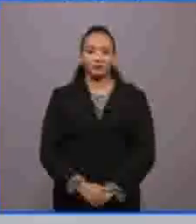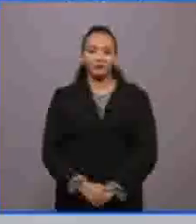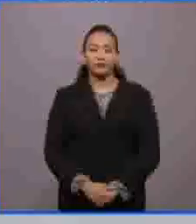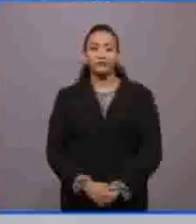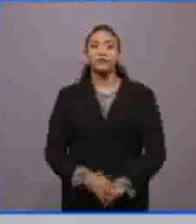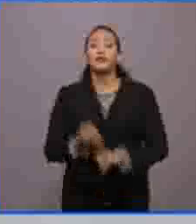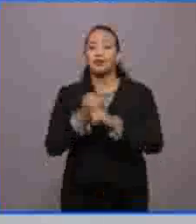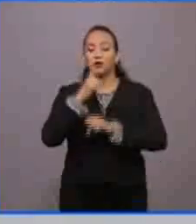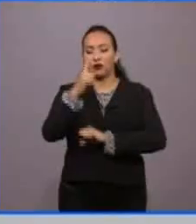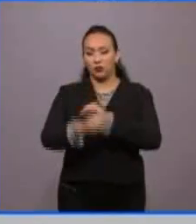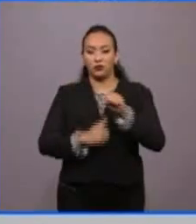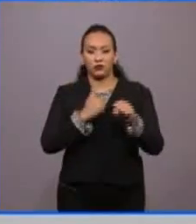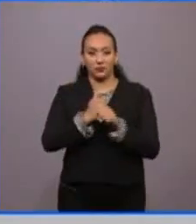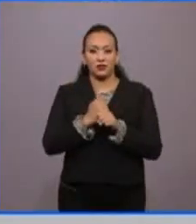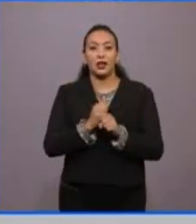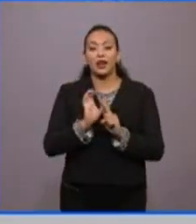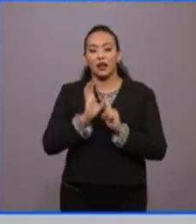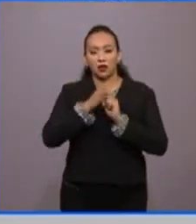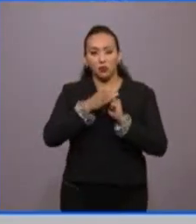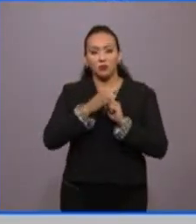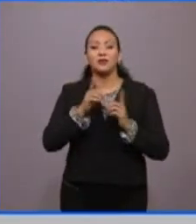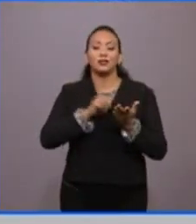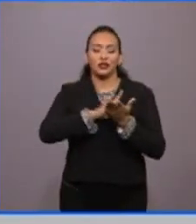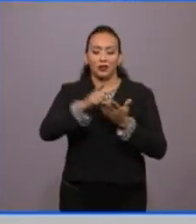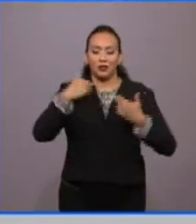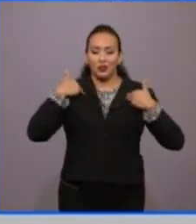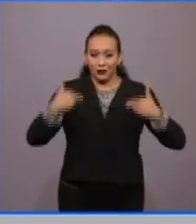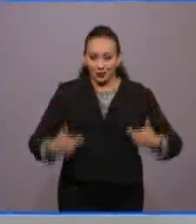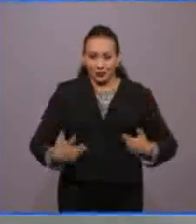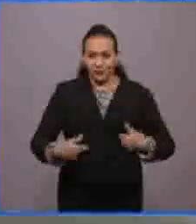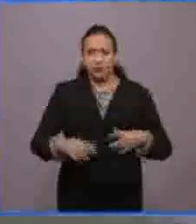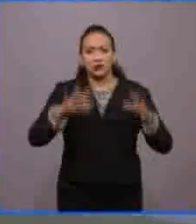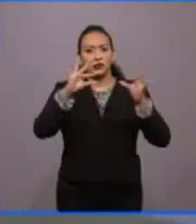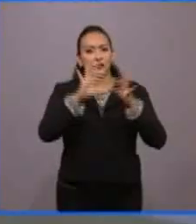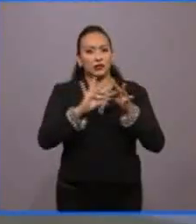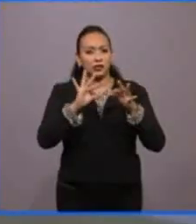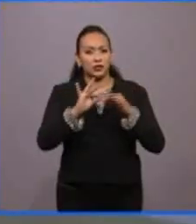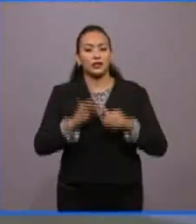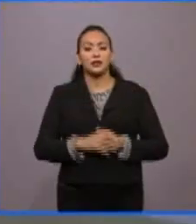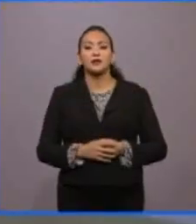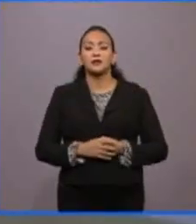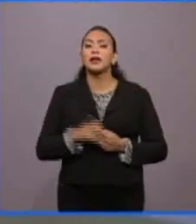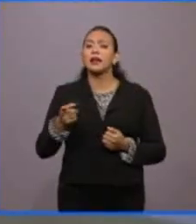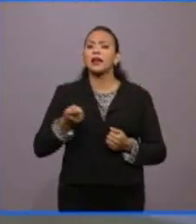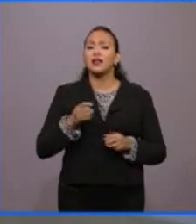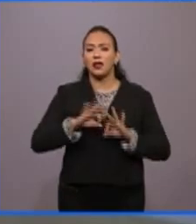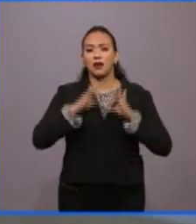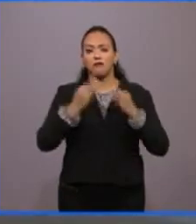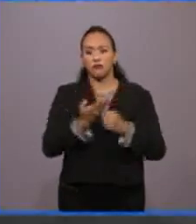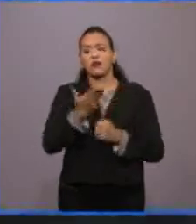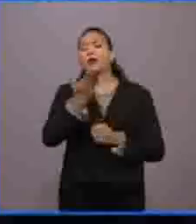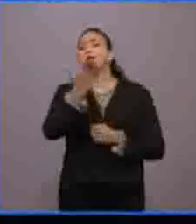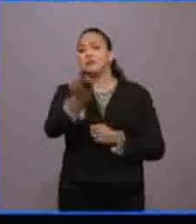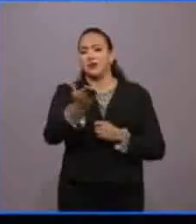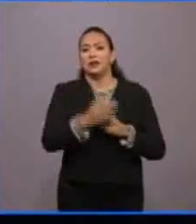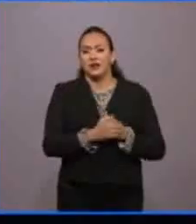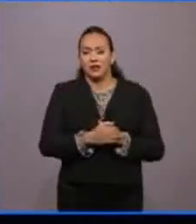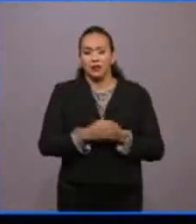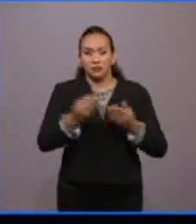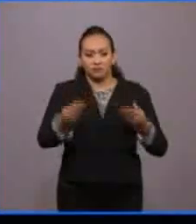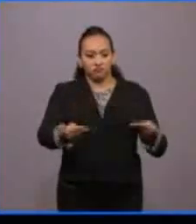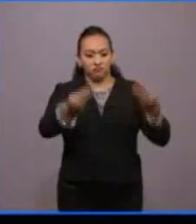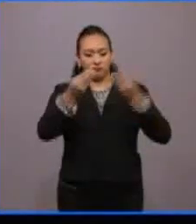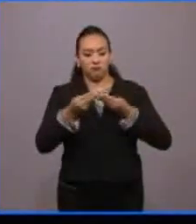En su informe anual, la Comisión Interamericana de Derechos Humanos destacó que en su sistema de peticiones y casos se